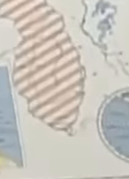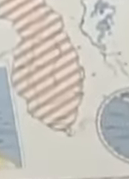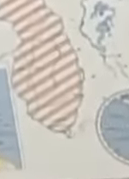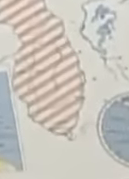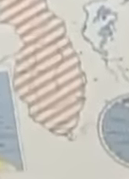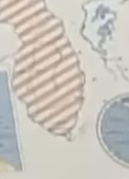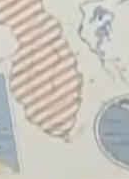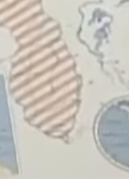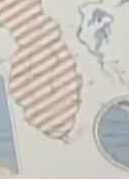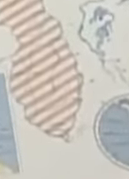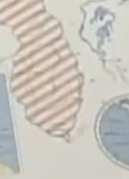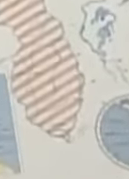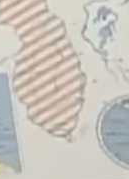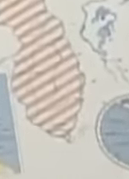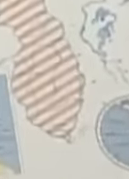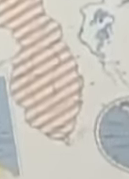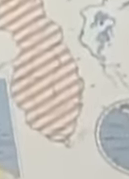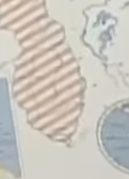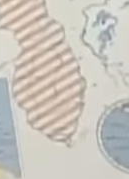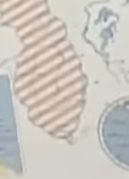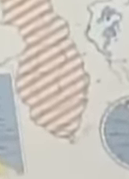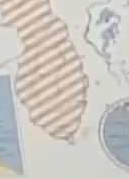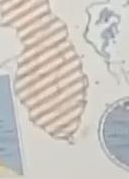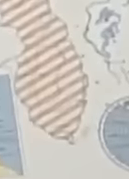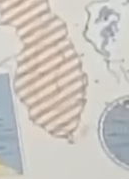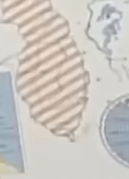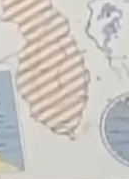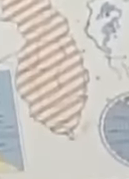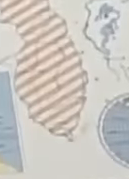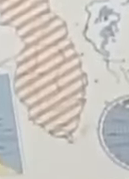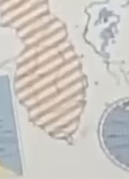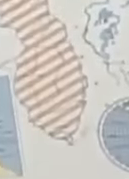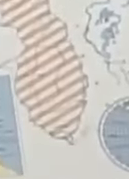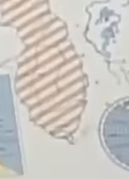Y en la misma carta, Cilia, como te estuve leyendo,